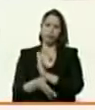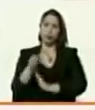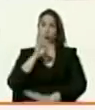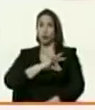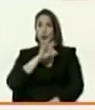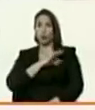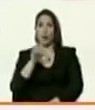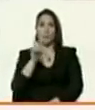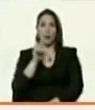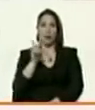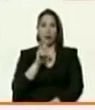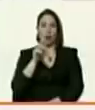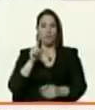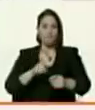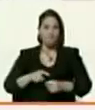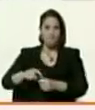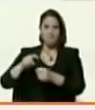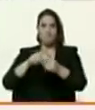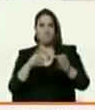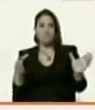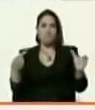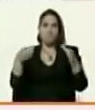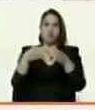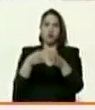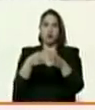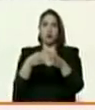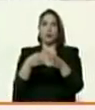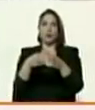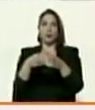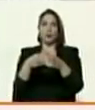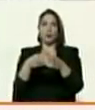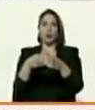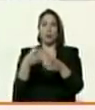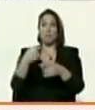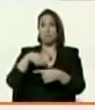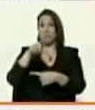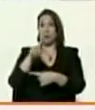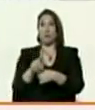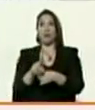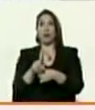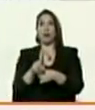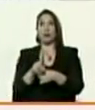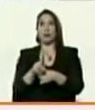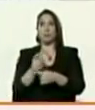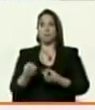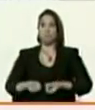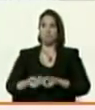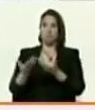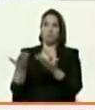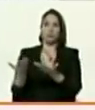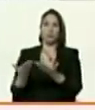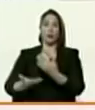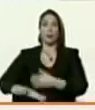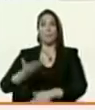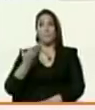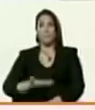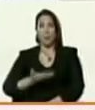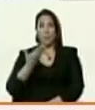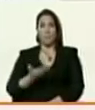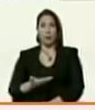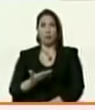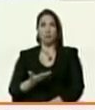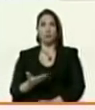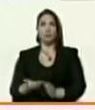venezolana en su conjunto, que privilegia, le da una importantísima